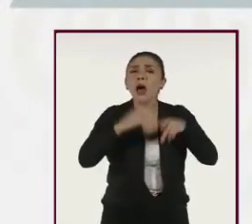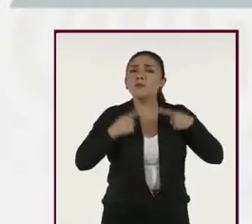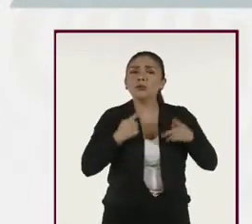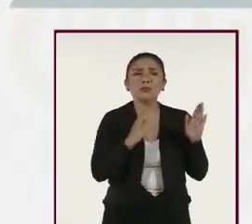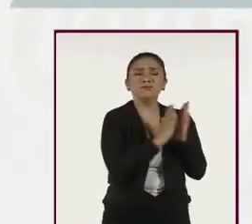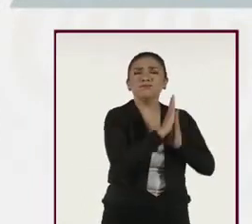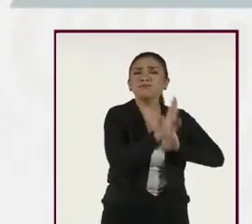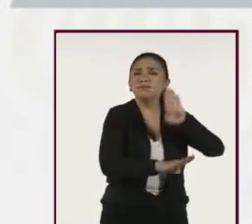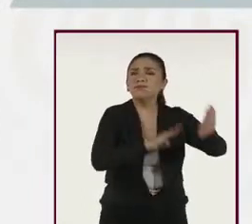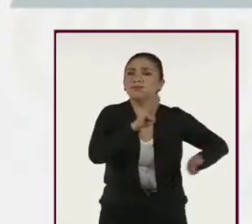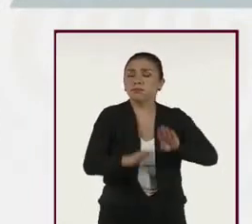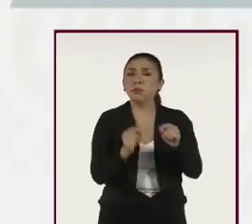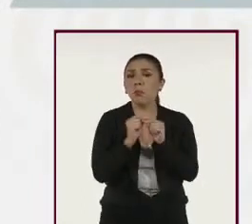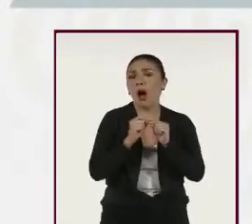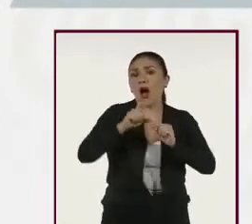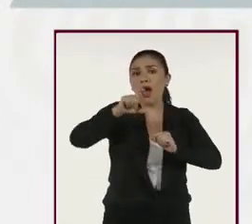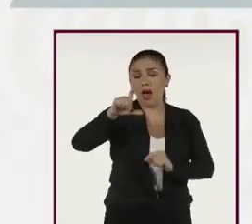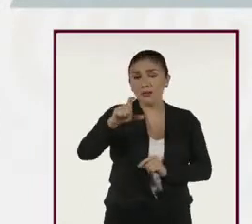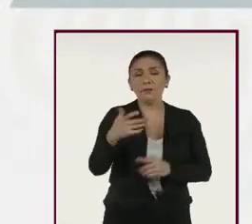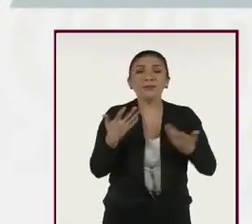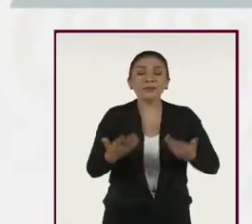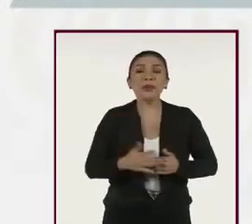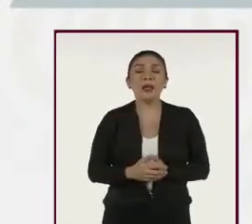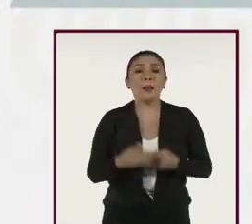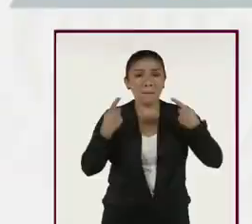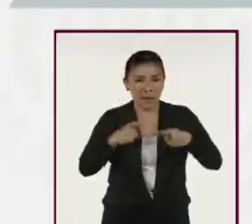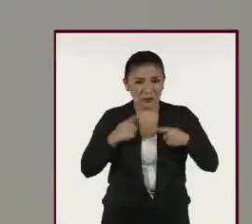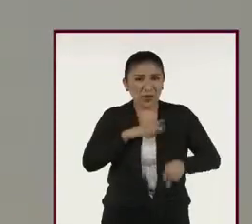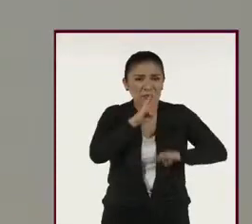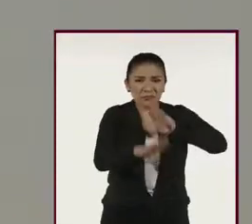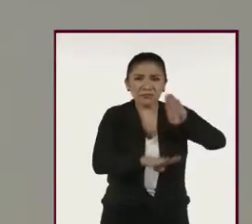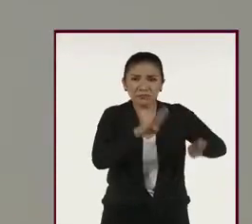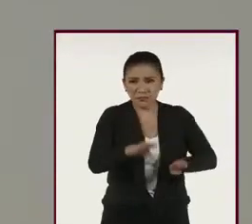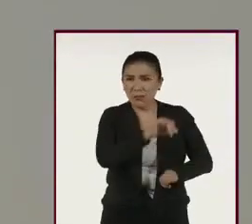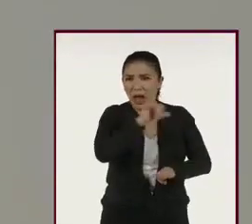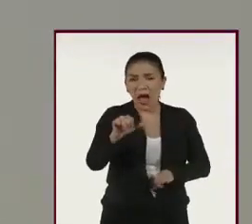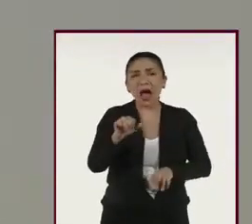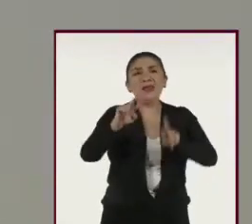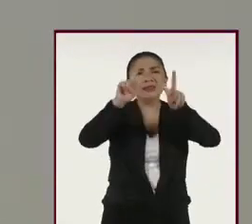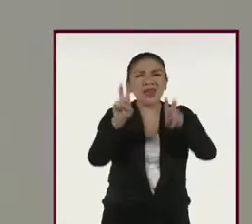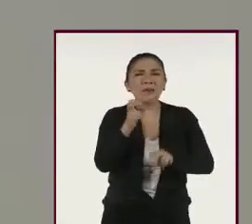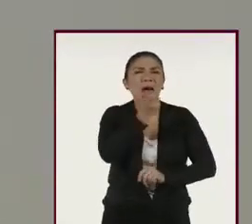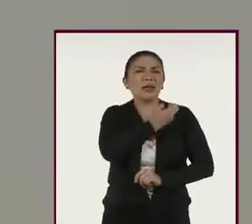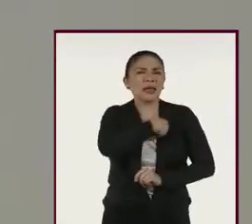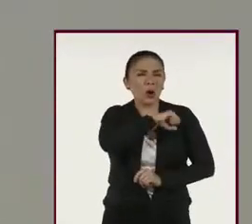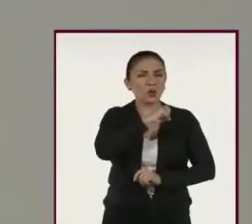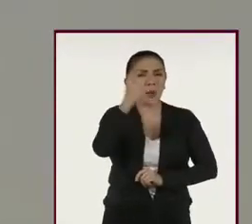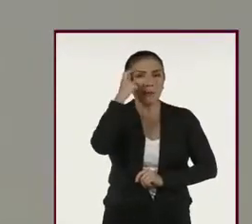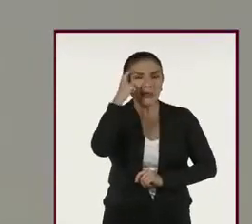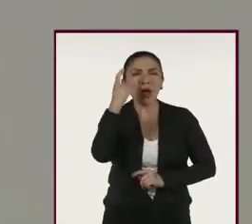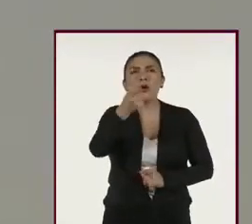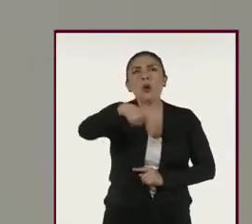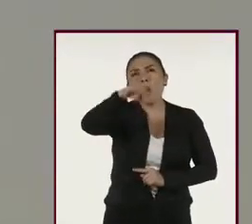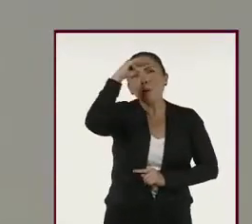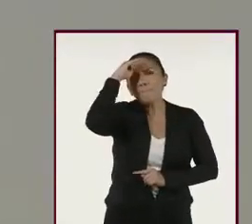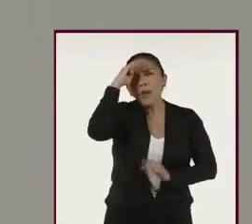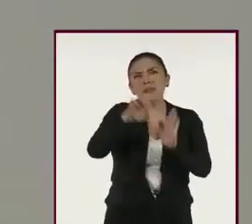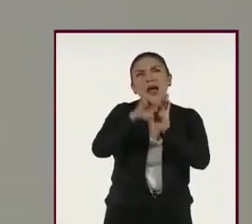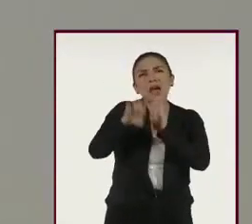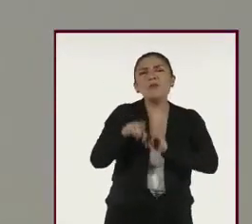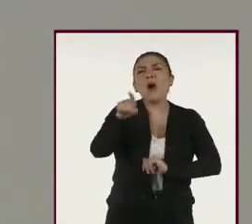alta. Generalmente, cuando hablamos de mortalidad en padecimientos de salud mental, lo asociamos, por ejemplo,